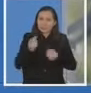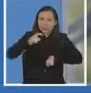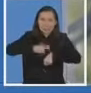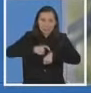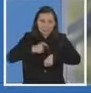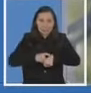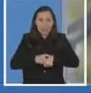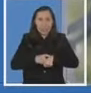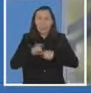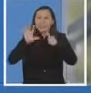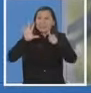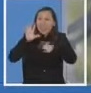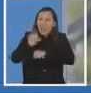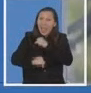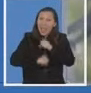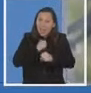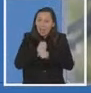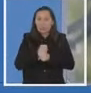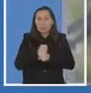tiempo, requirieron 6 años,